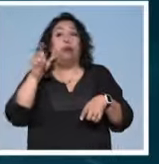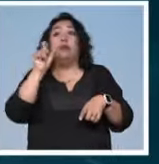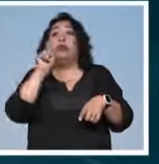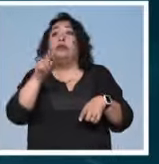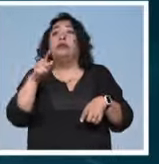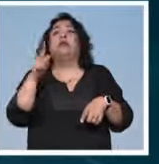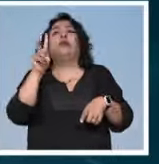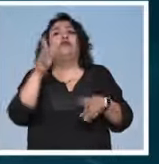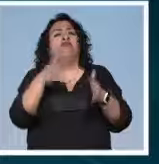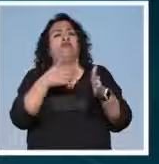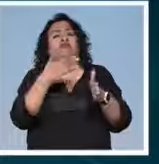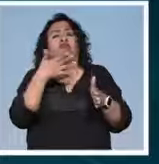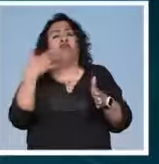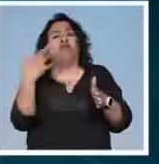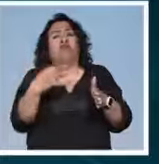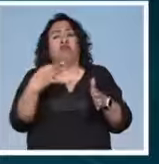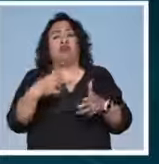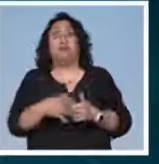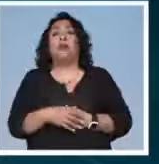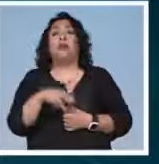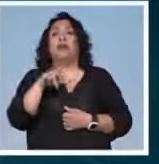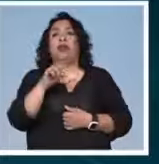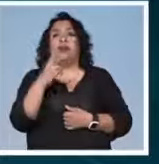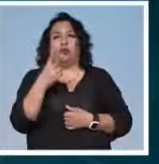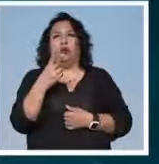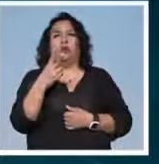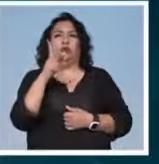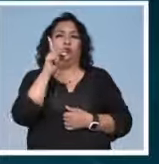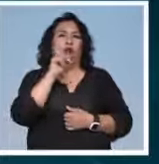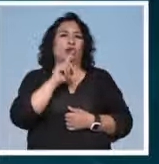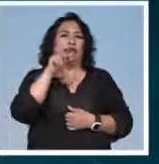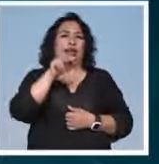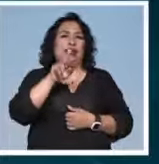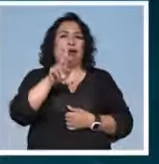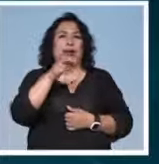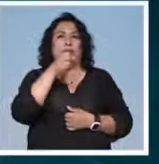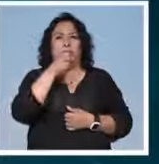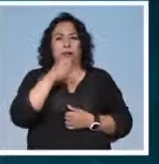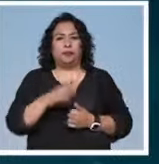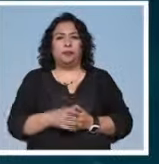de su rica gastronomía local. Para Noticias 22, Nicole Rubio.